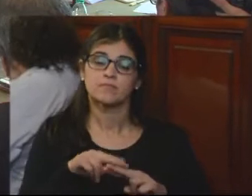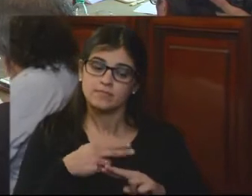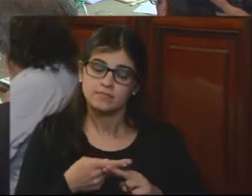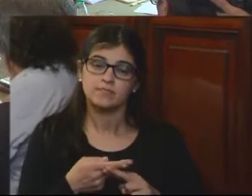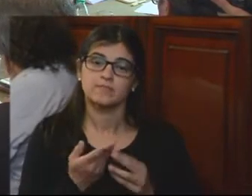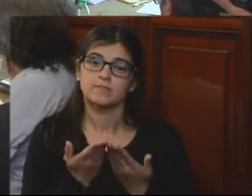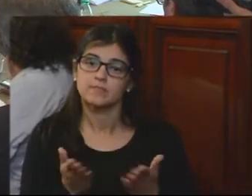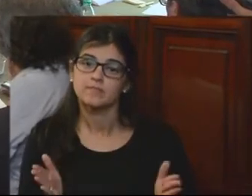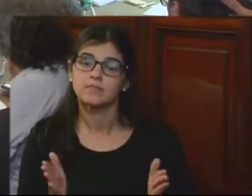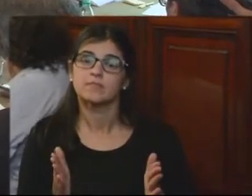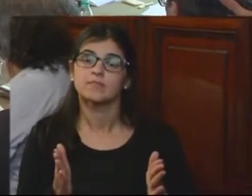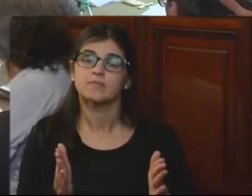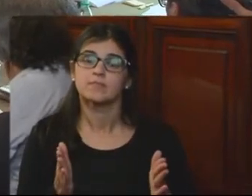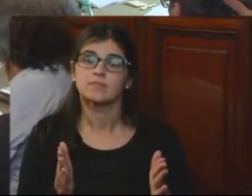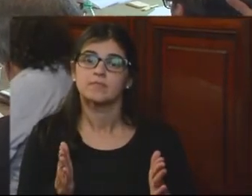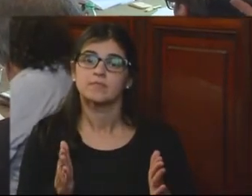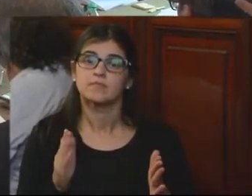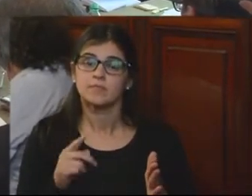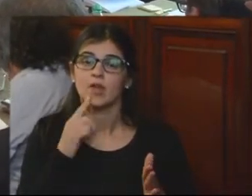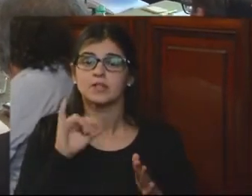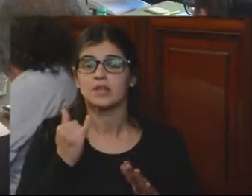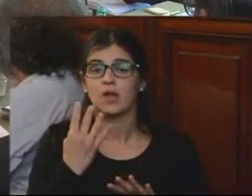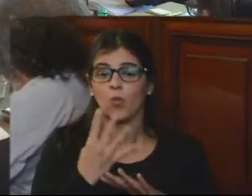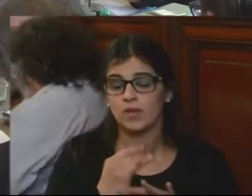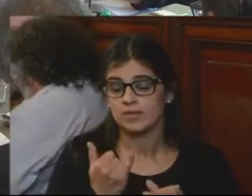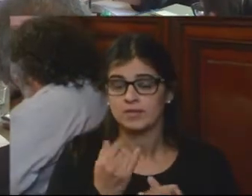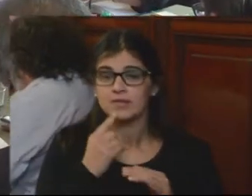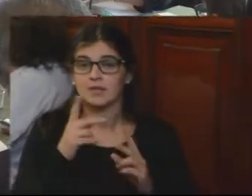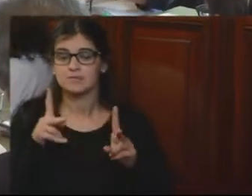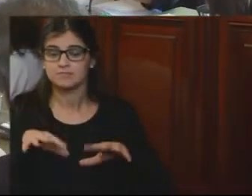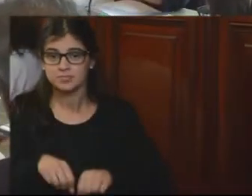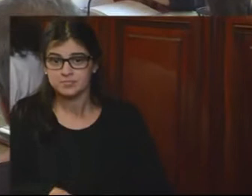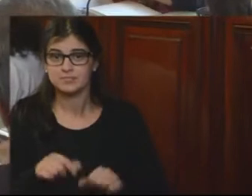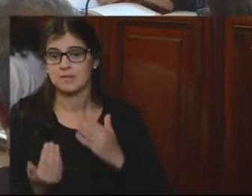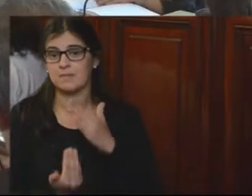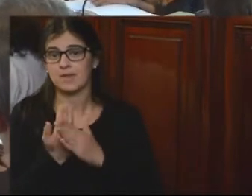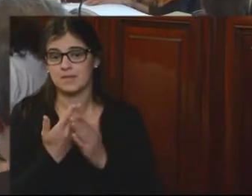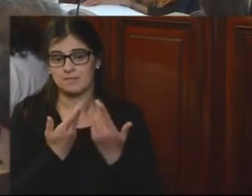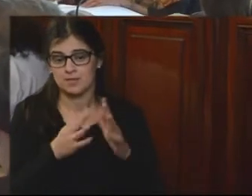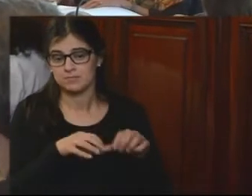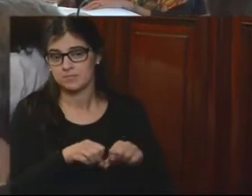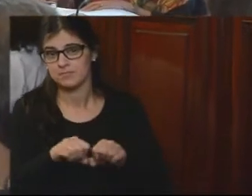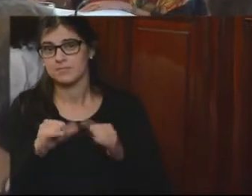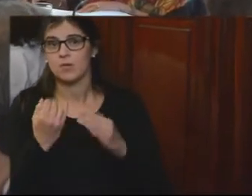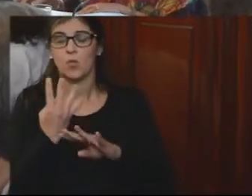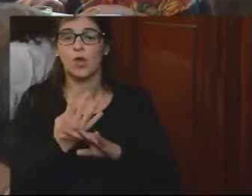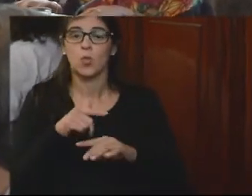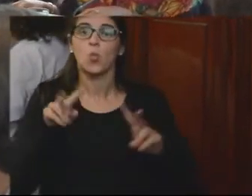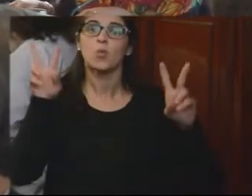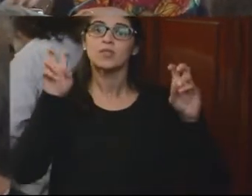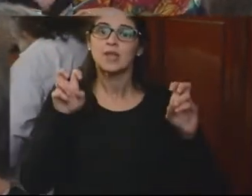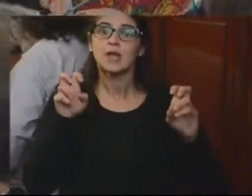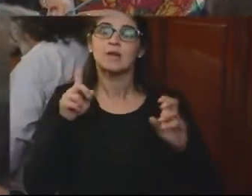con esta cuarta audiencia de la mañana sin duda tiene un tema